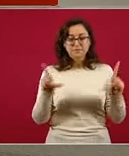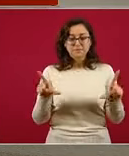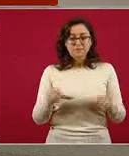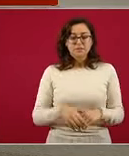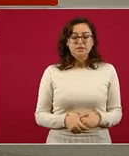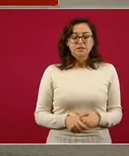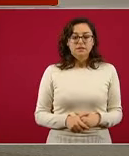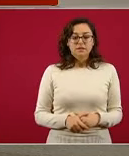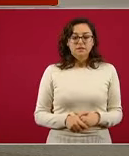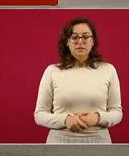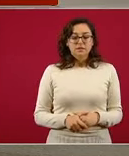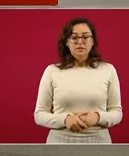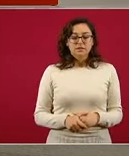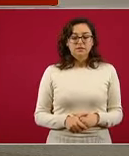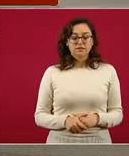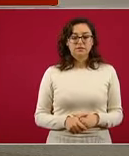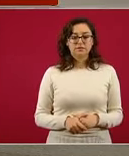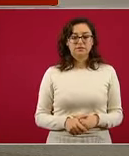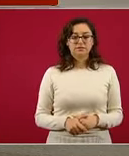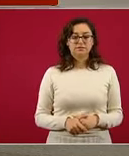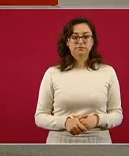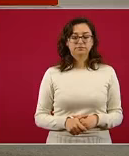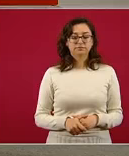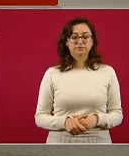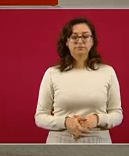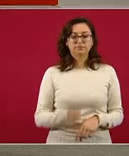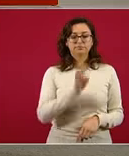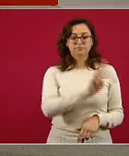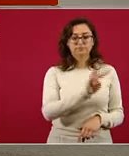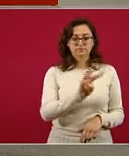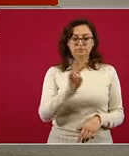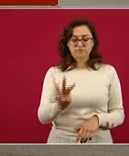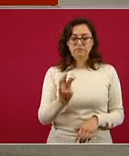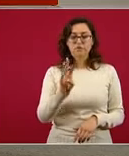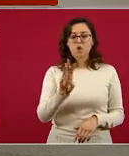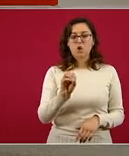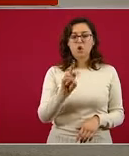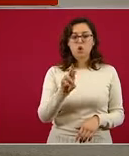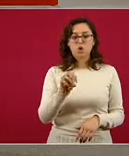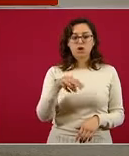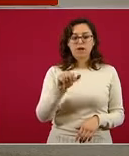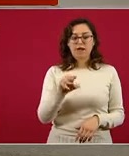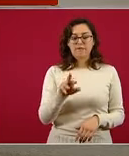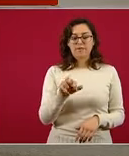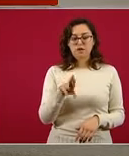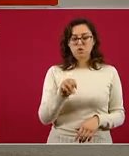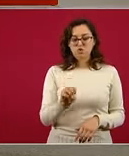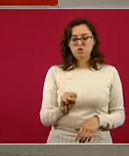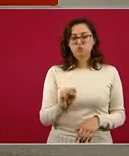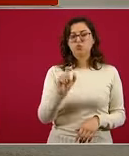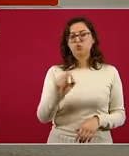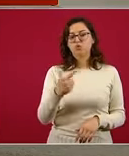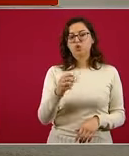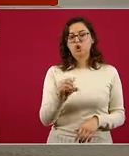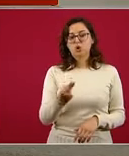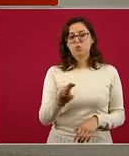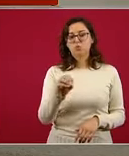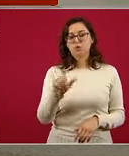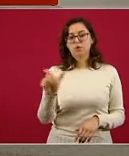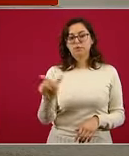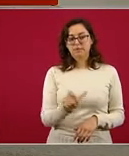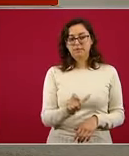si nos ayuda. La página principal de coronavirus.gov.mx, tiene como cualquier